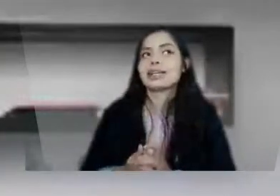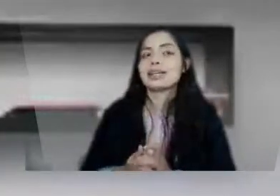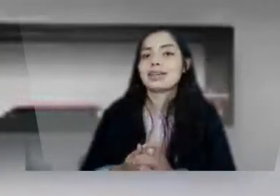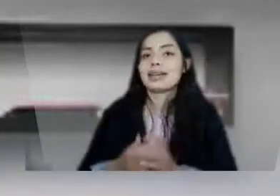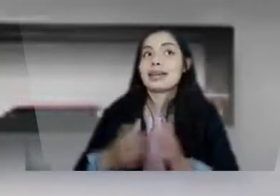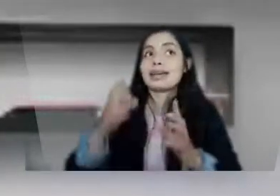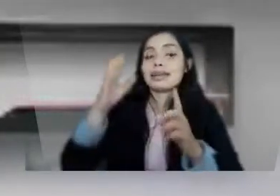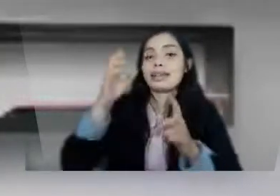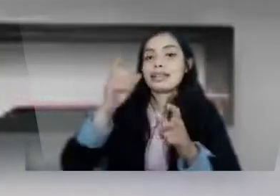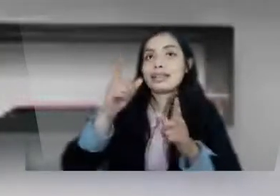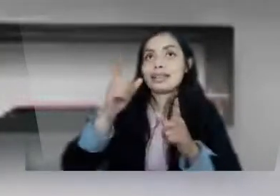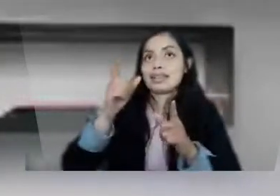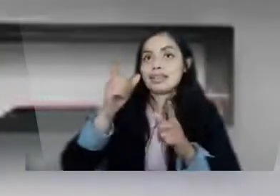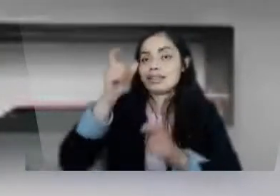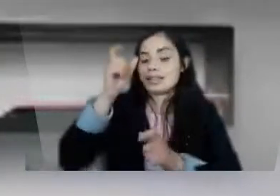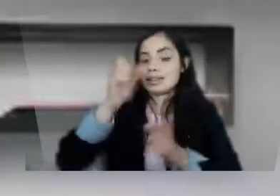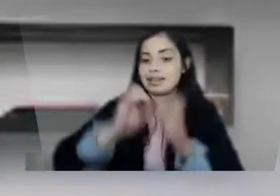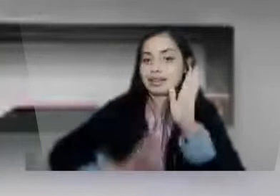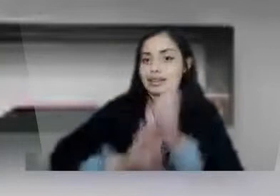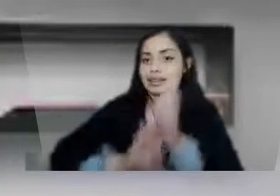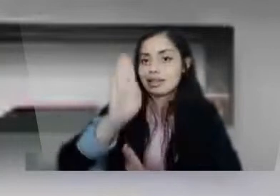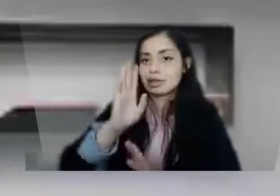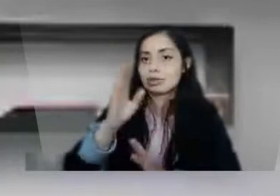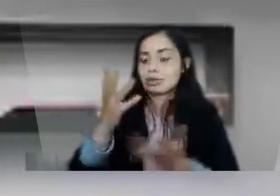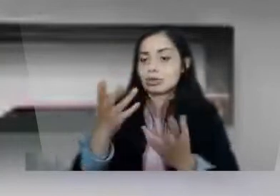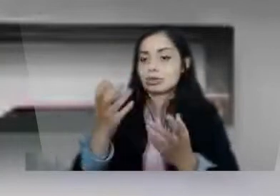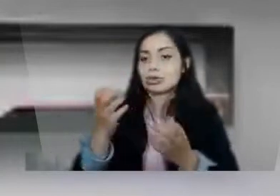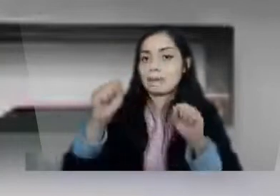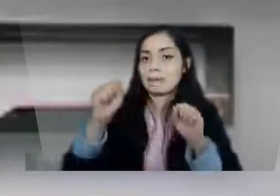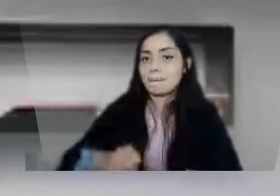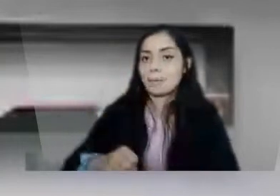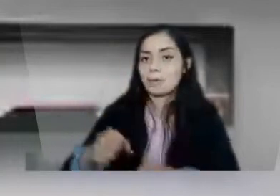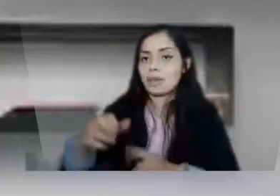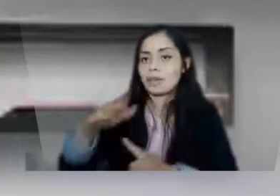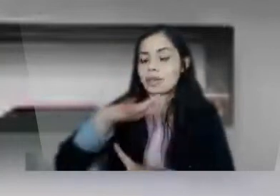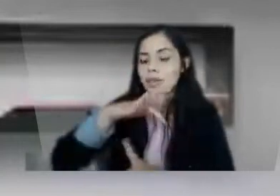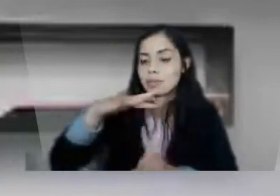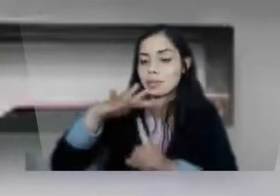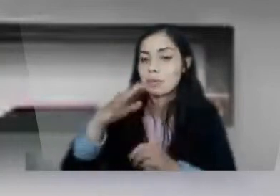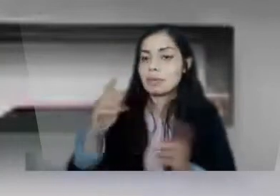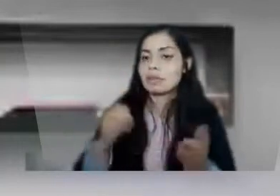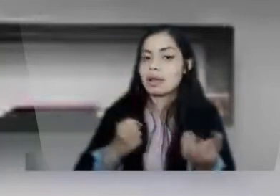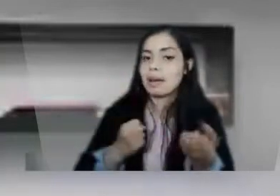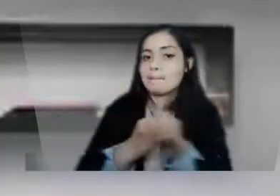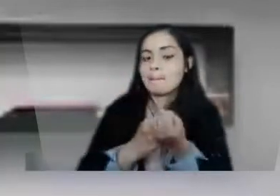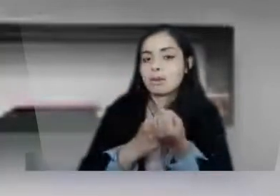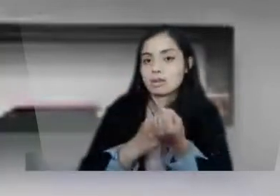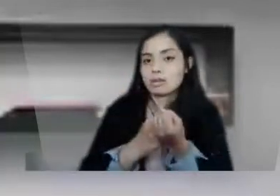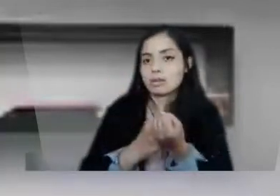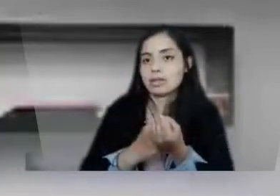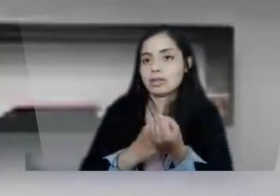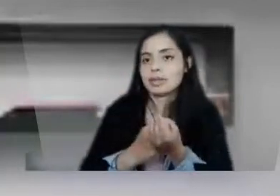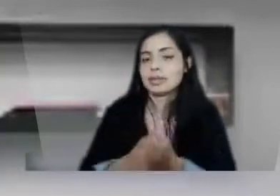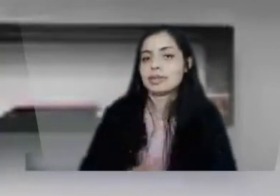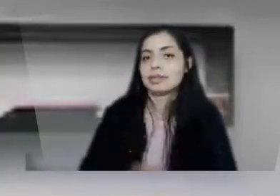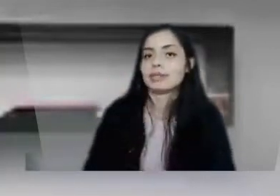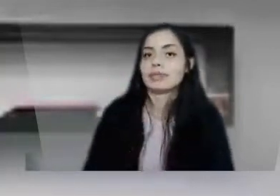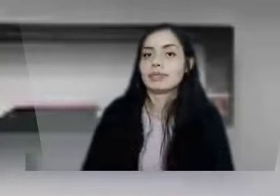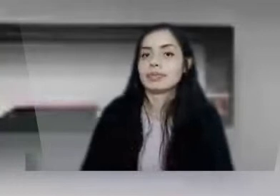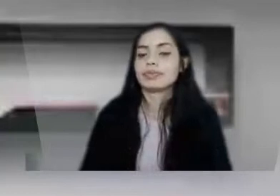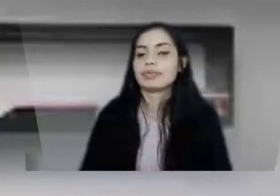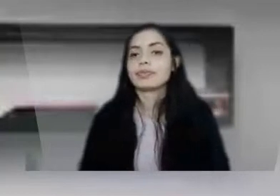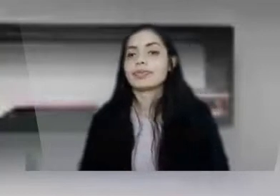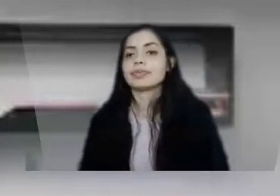una pregunta que también nos llegó que quisiera compartirla con ustedes y es, antes de realizar el trabajo con la comunidad, ¿se